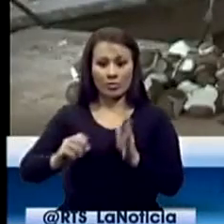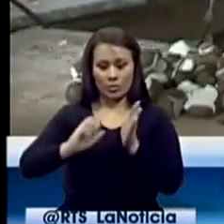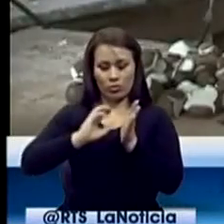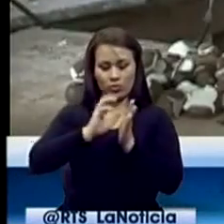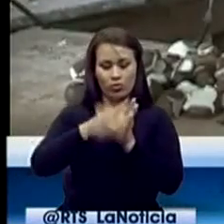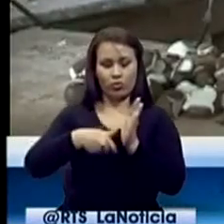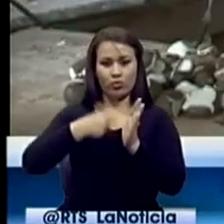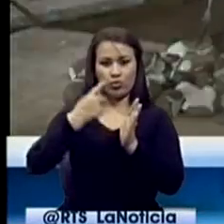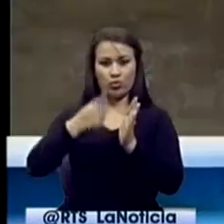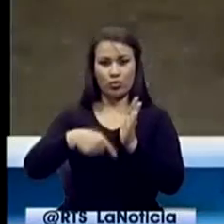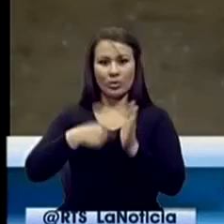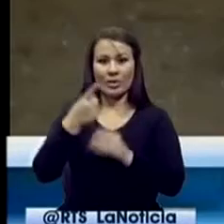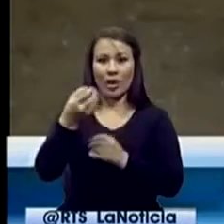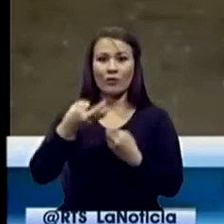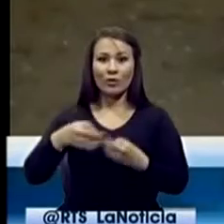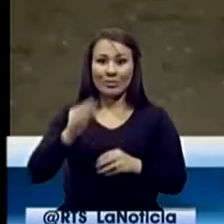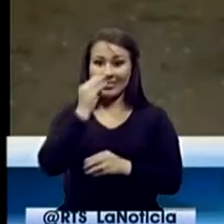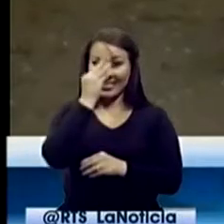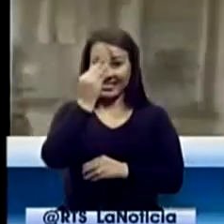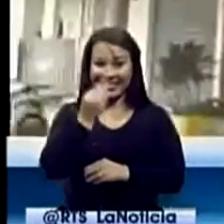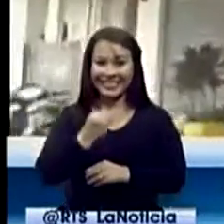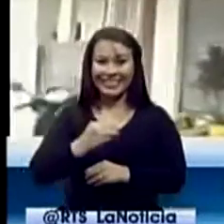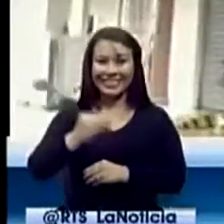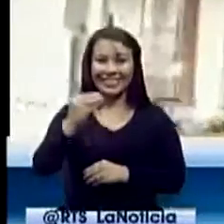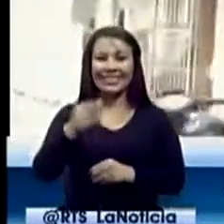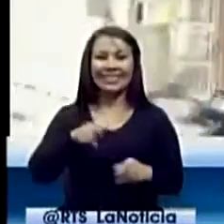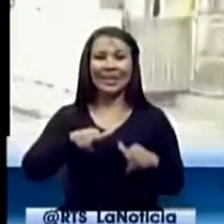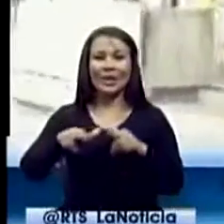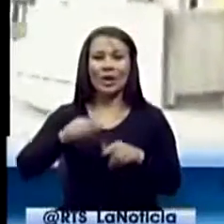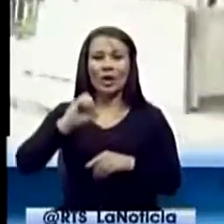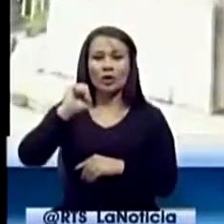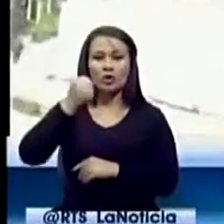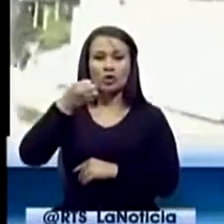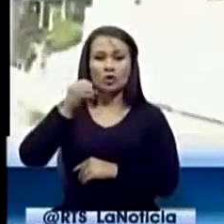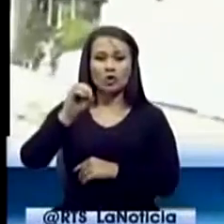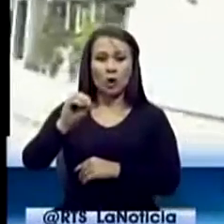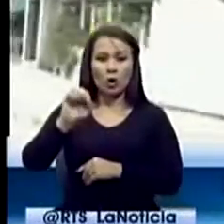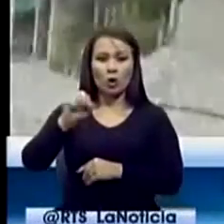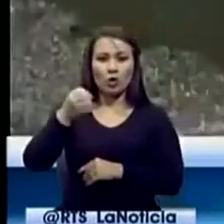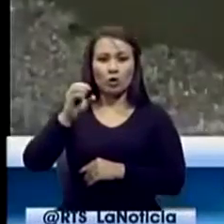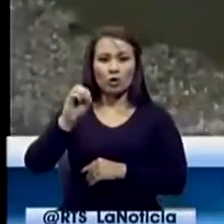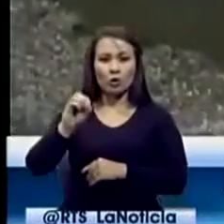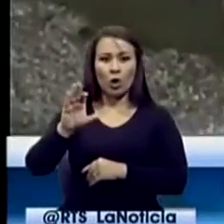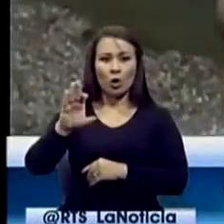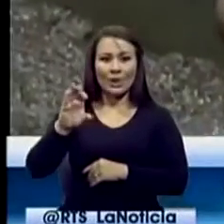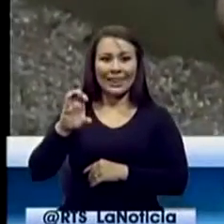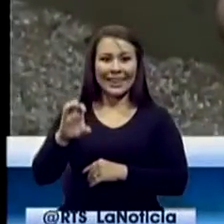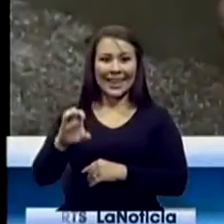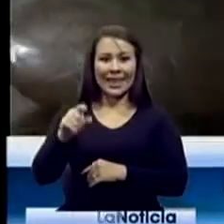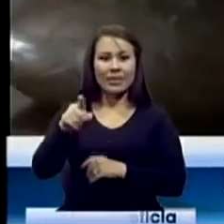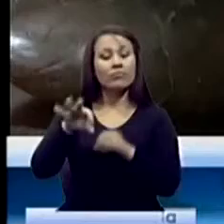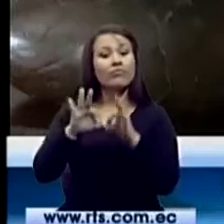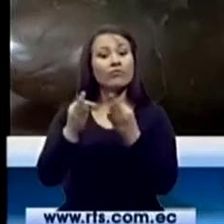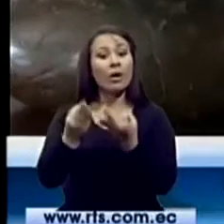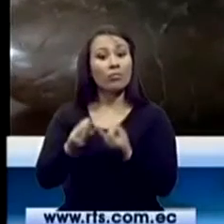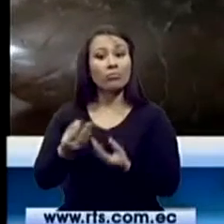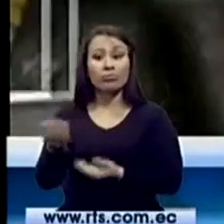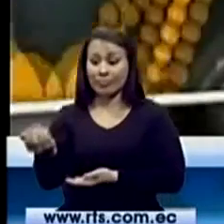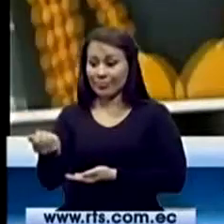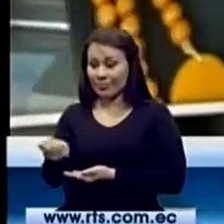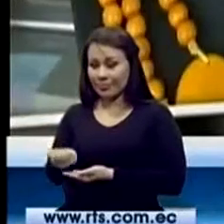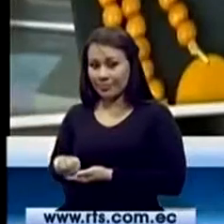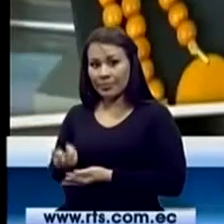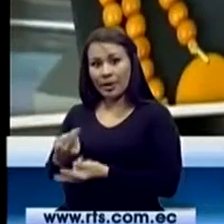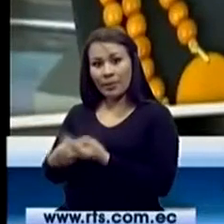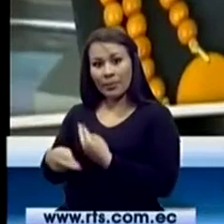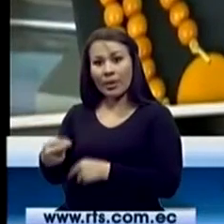se elabora una figura en su taller, ubicado en el sitio Sosote, donde algunas familias dependen de la elaboración de este producto.